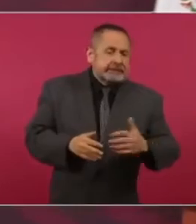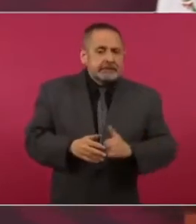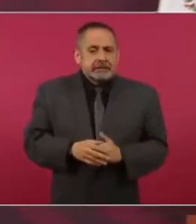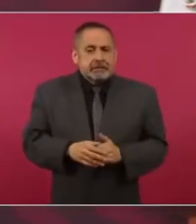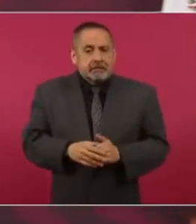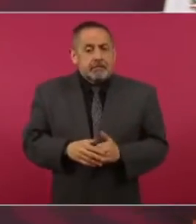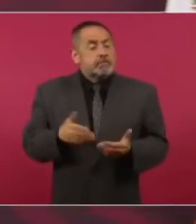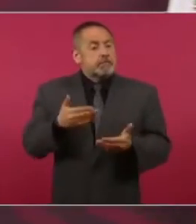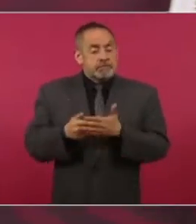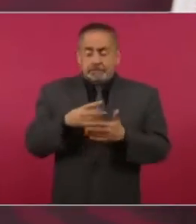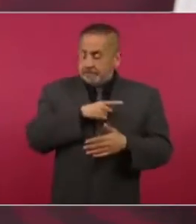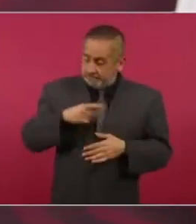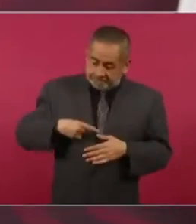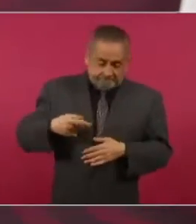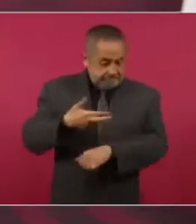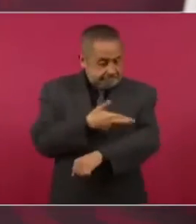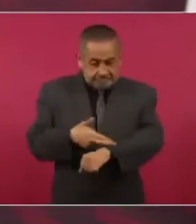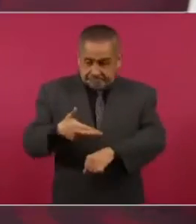Ahora hay que hacer algo